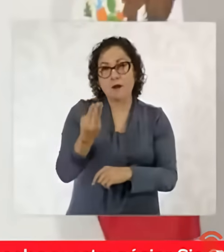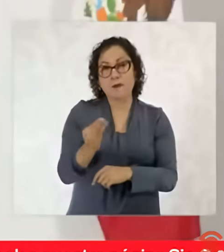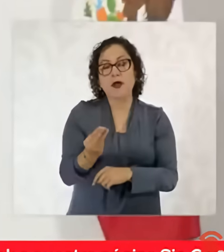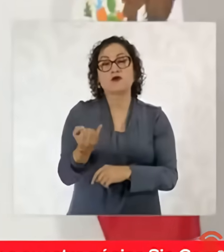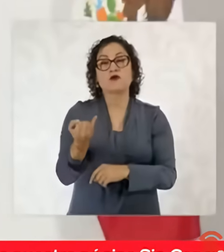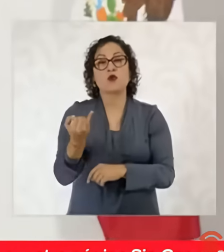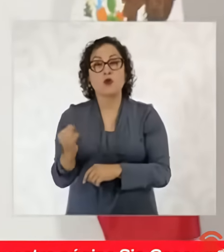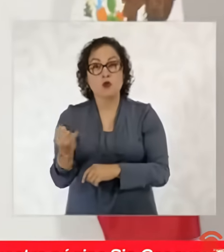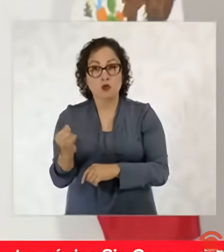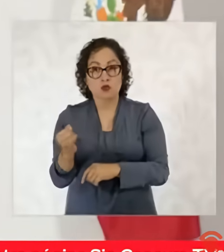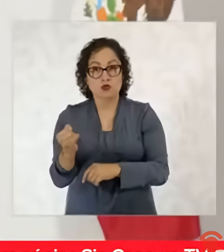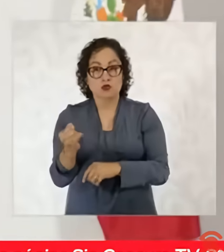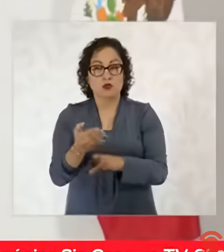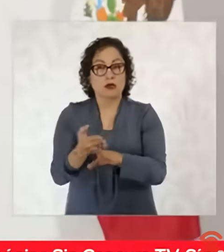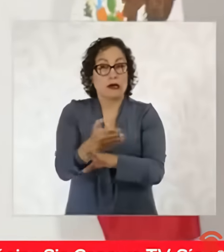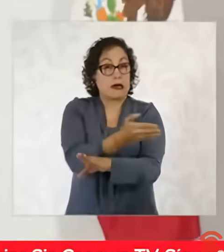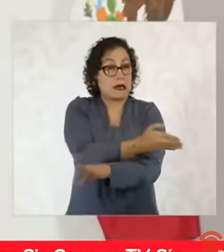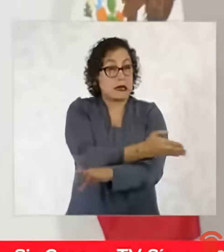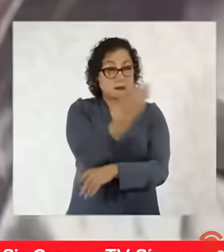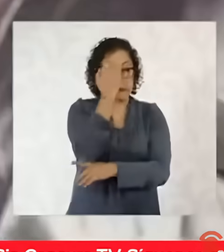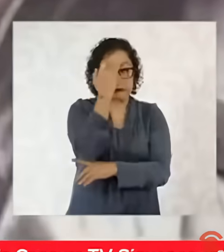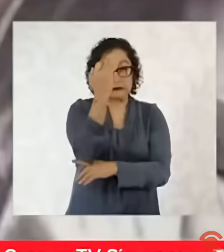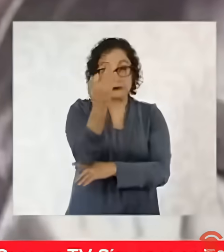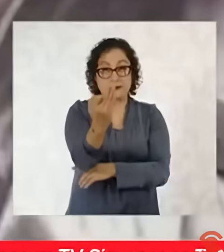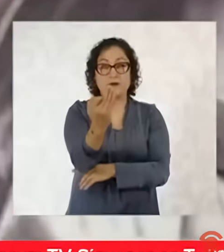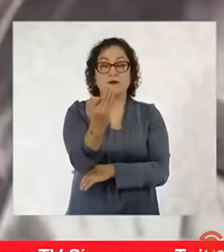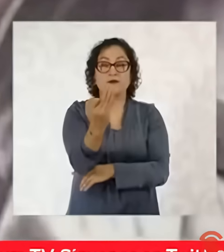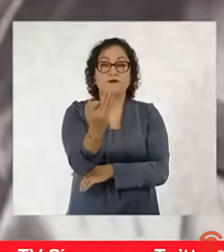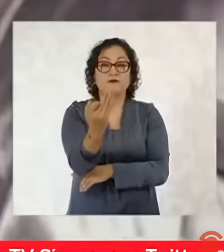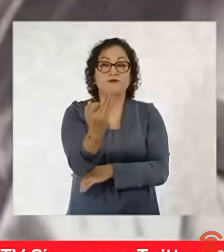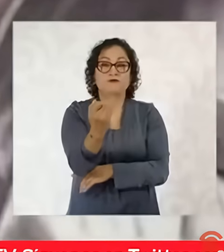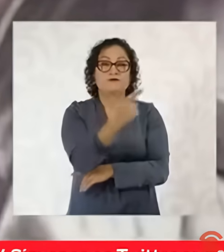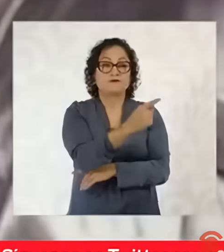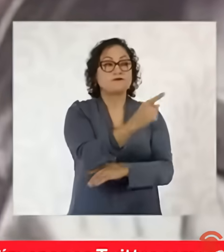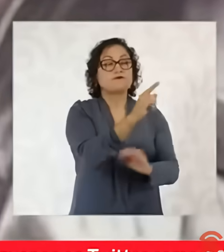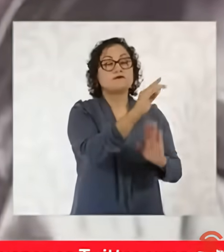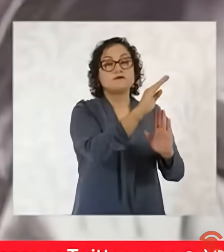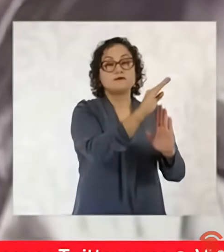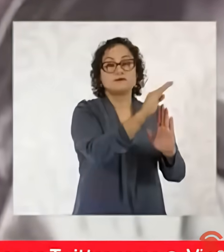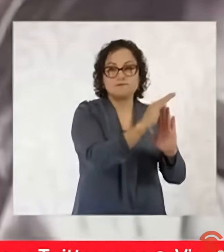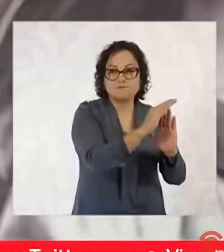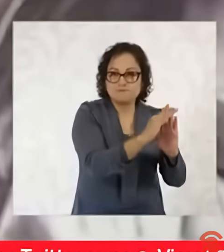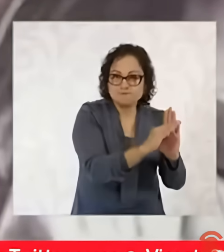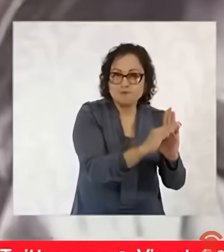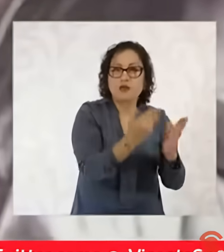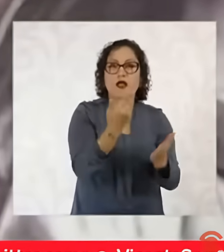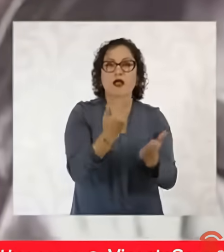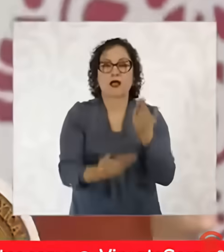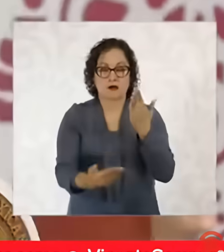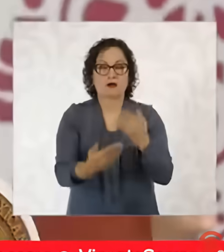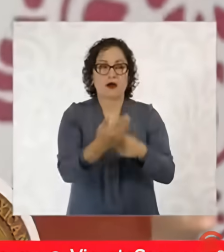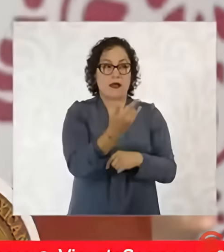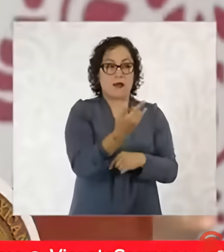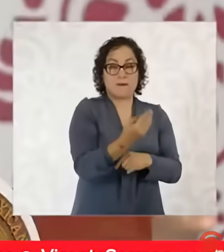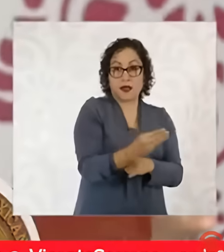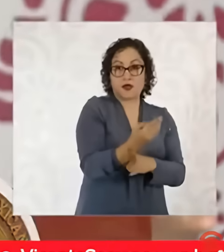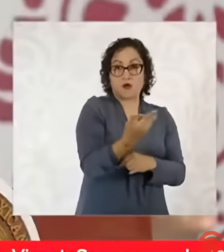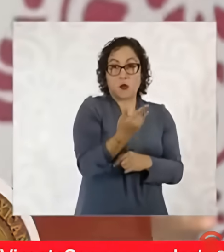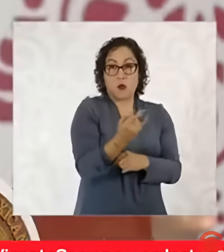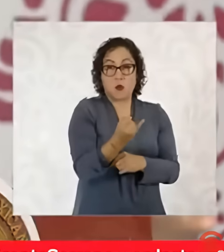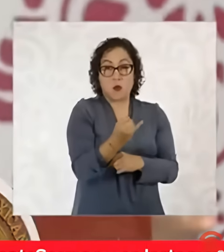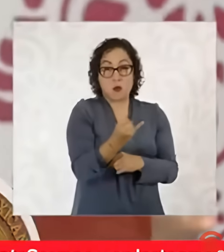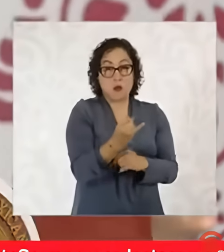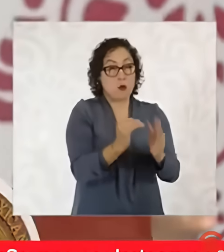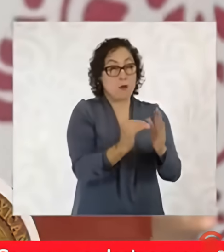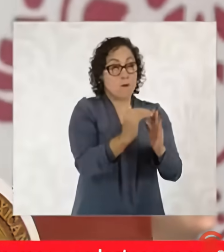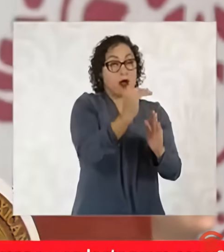5 meses que iba la tendencia a la baja, mayo y junio se elevan los homicidios y ahorita en julio vuelve a descender